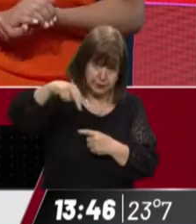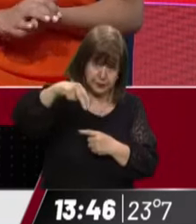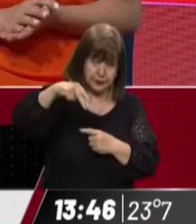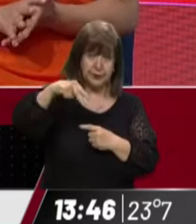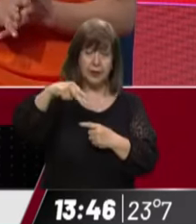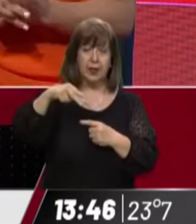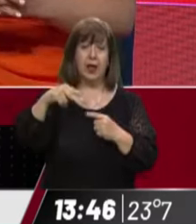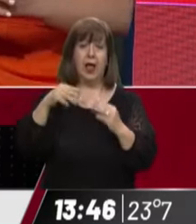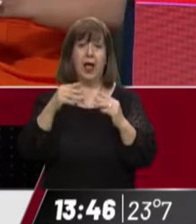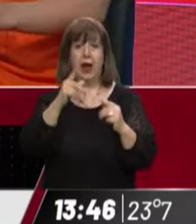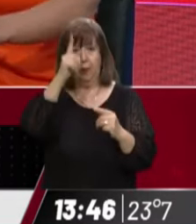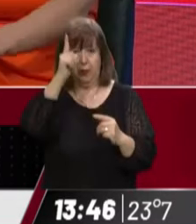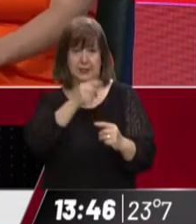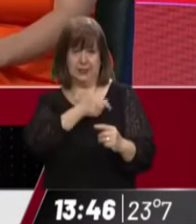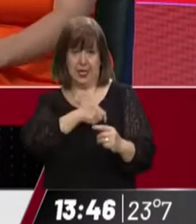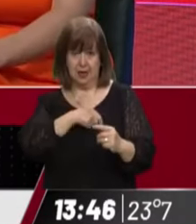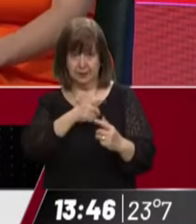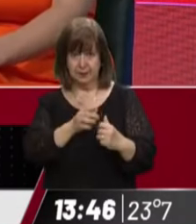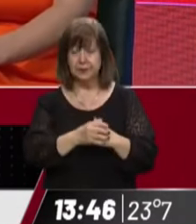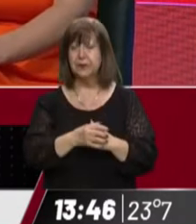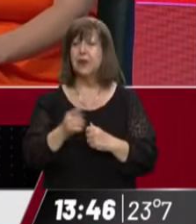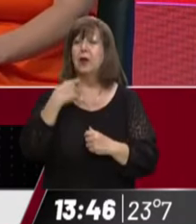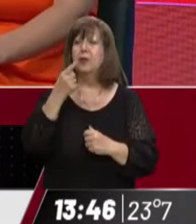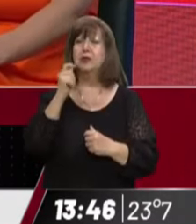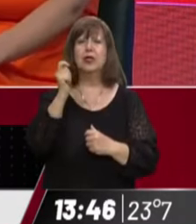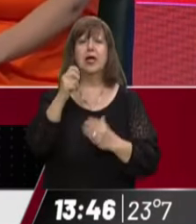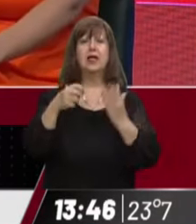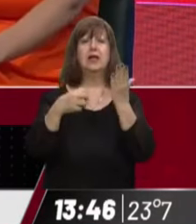última pregunta de mi parte, ¿qué fiscal está actuando?